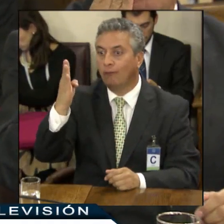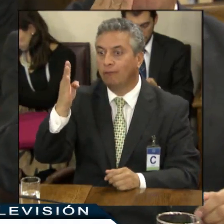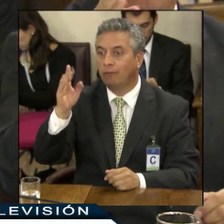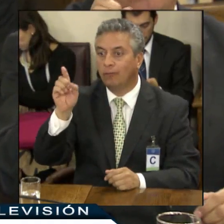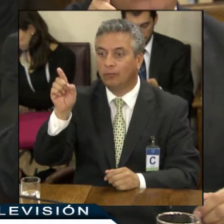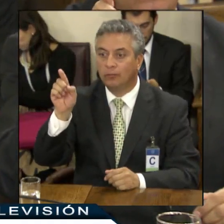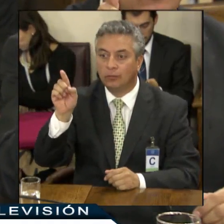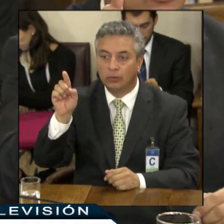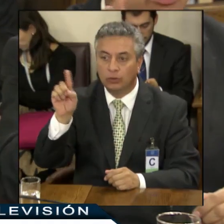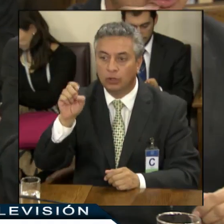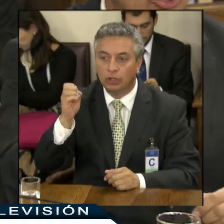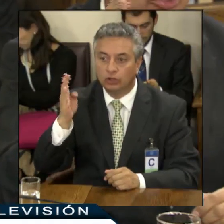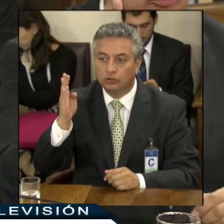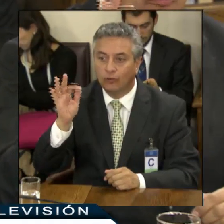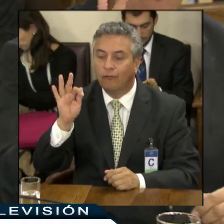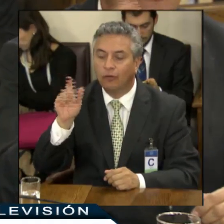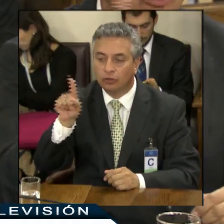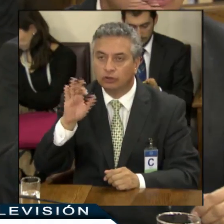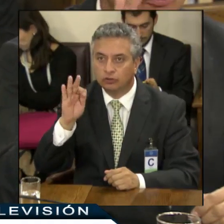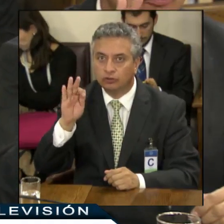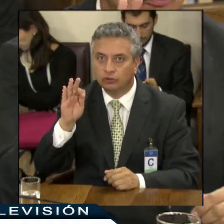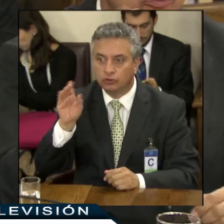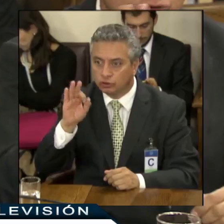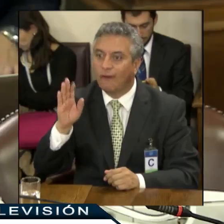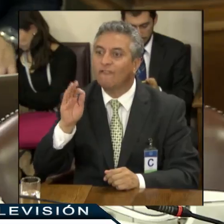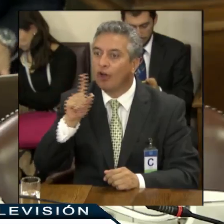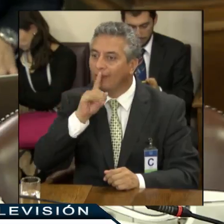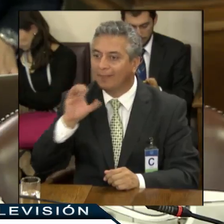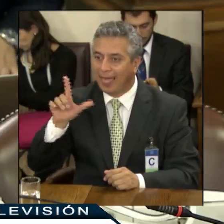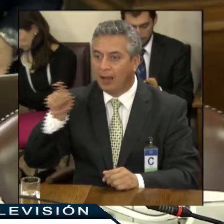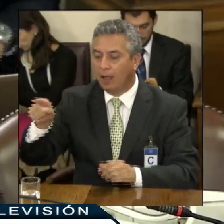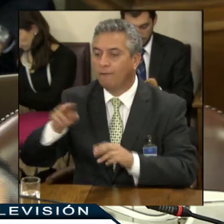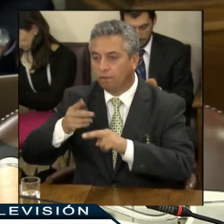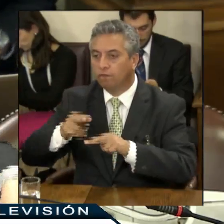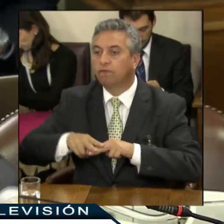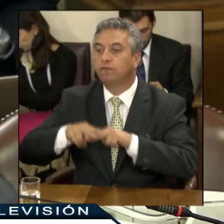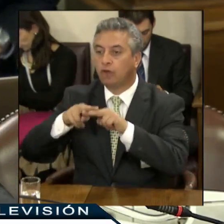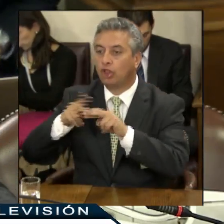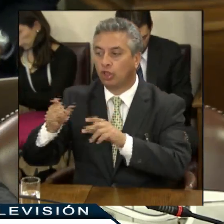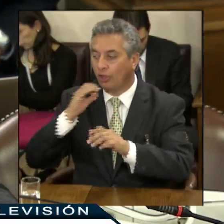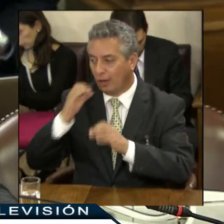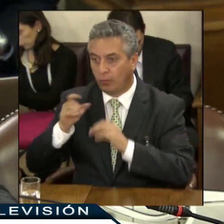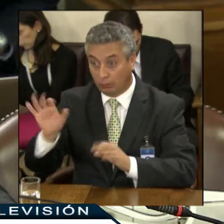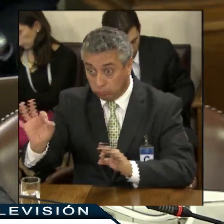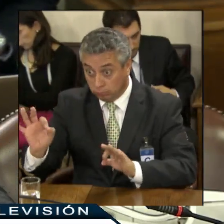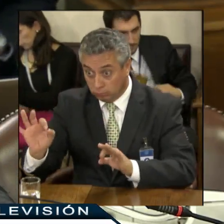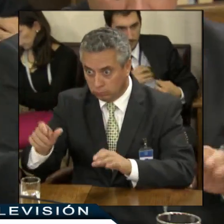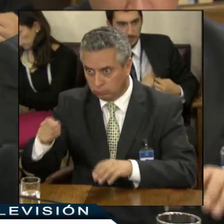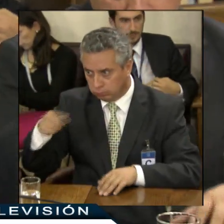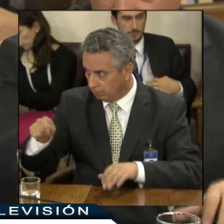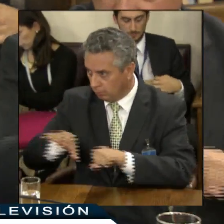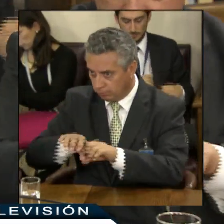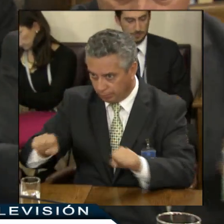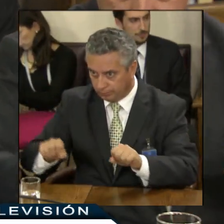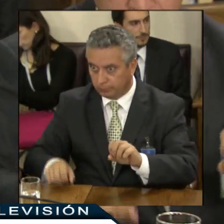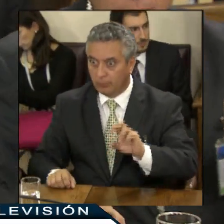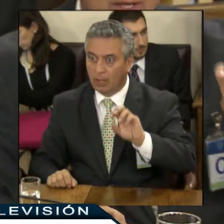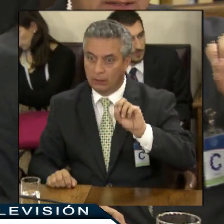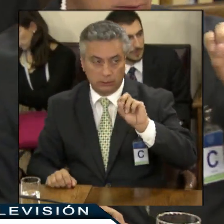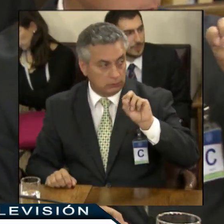de que nos entregue la información sobre el fondo de las telec las telecomunicaciones y